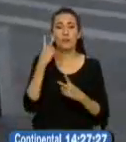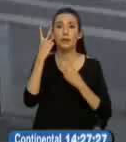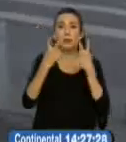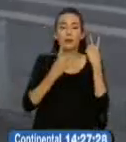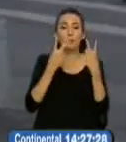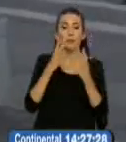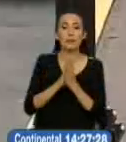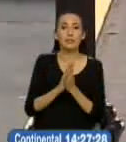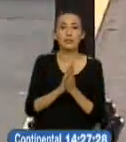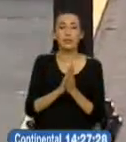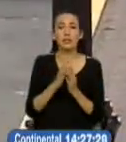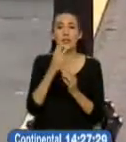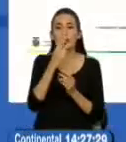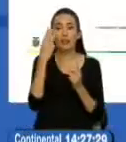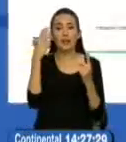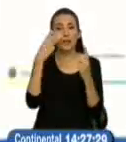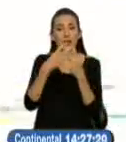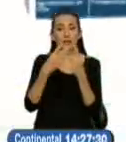de la Cancillería